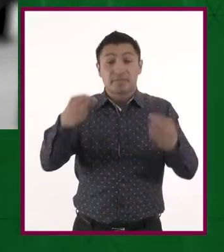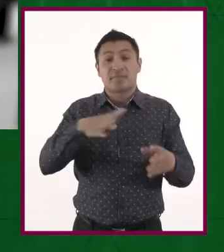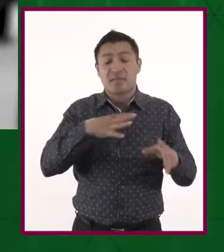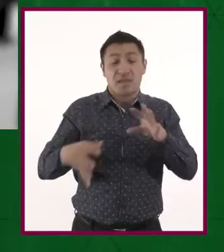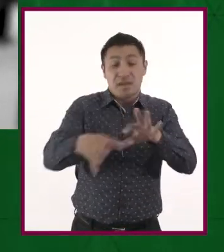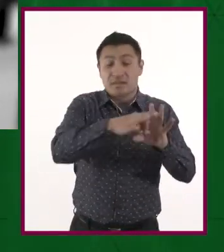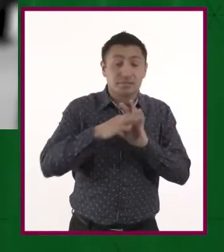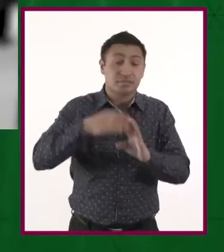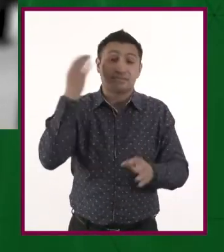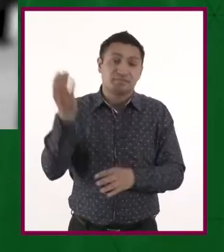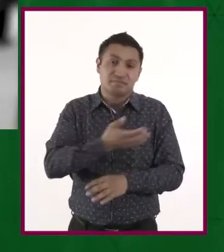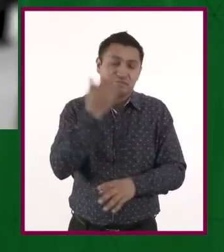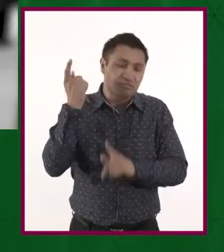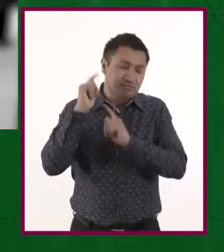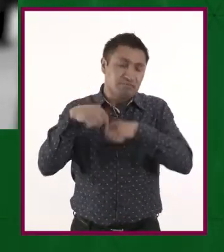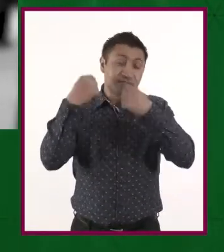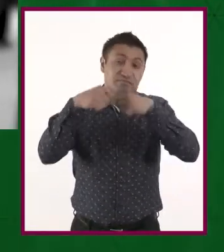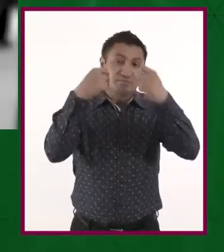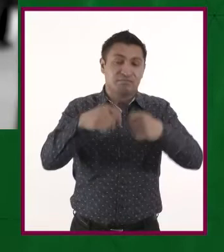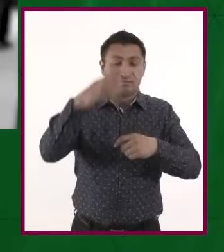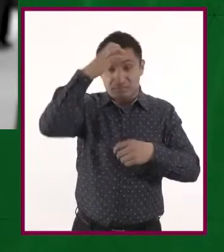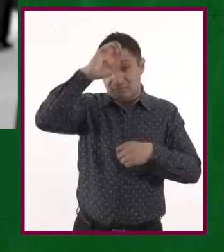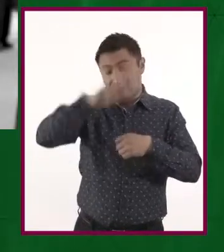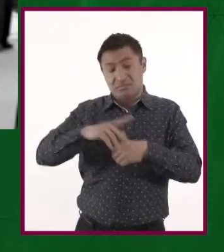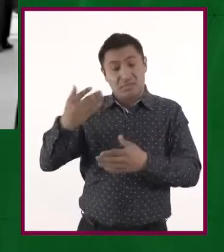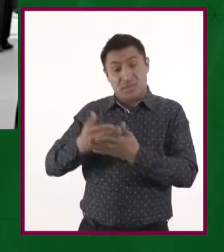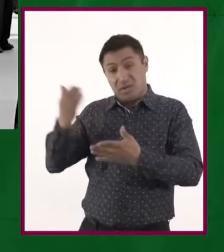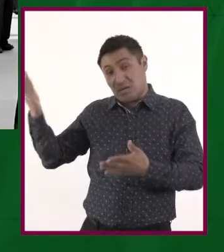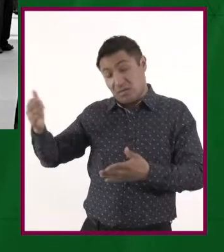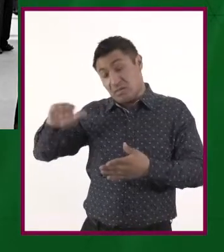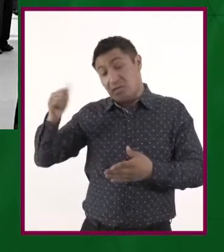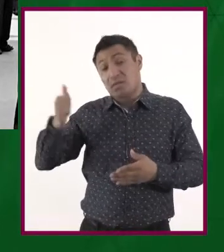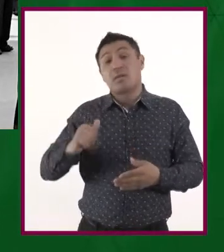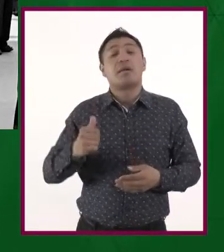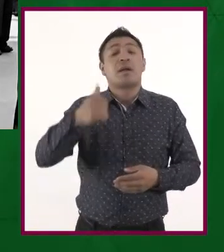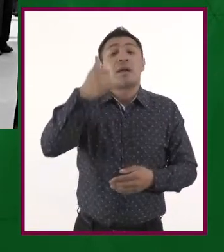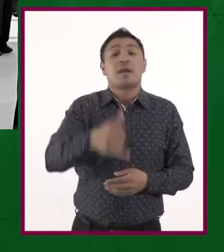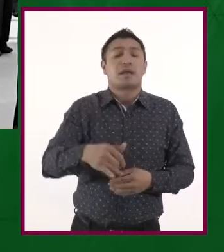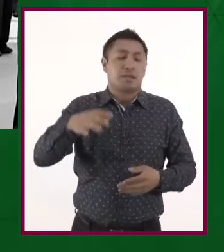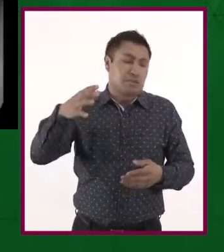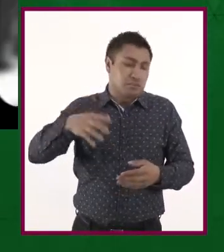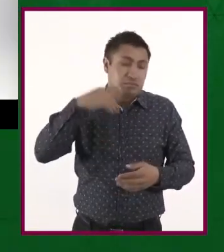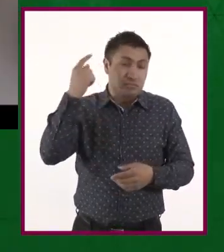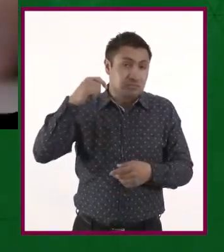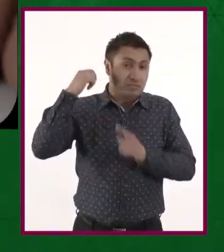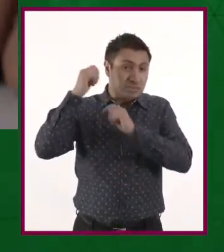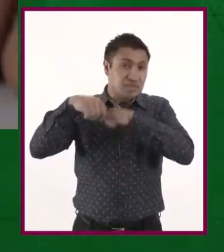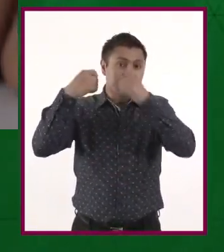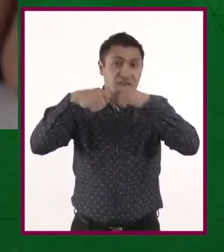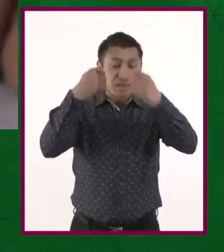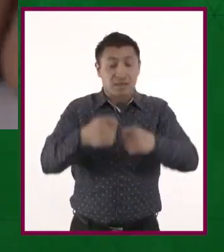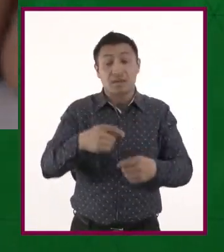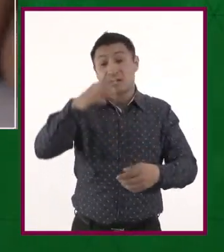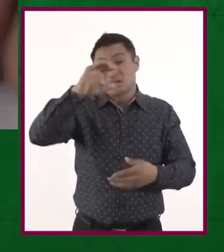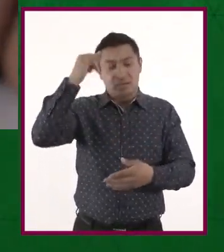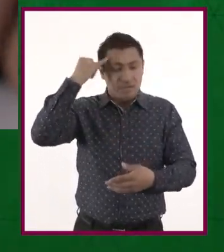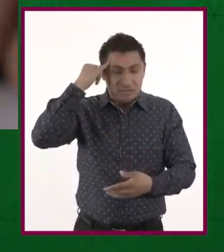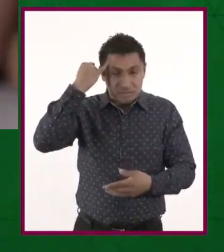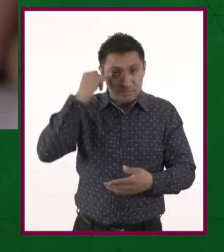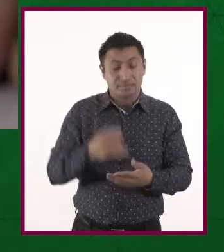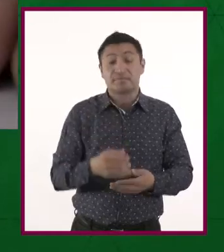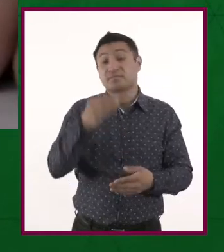de tradiciones profanas europeas y de tradiciones religiosas de cosmovisión indígena. Bien,